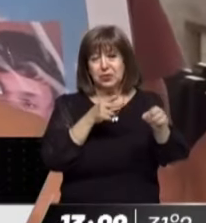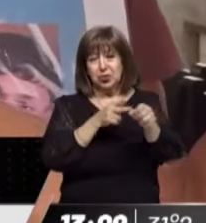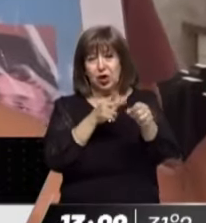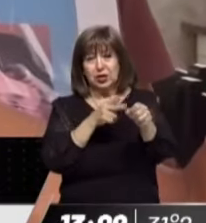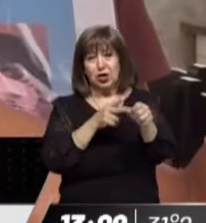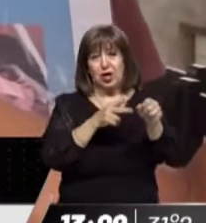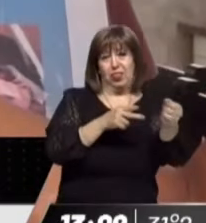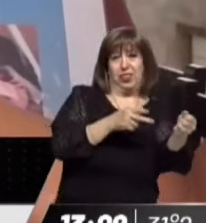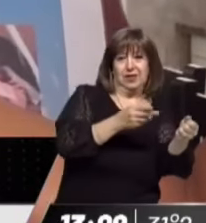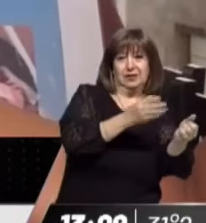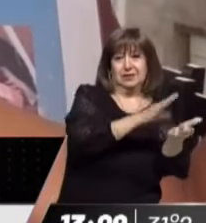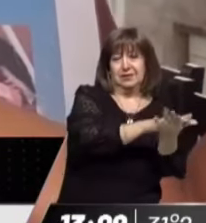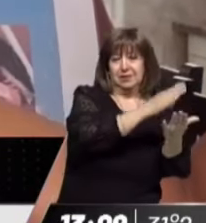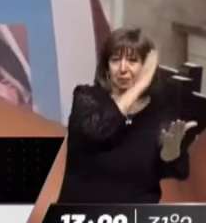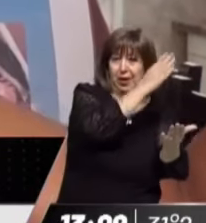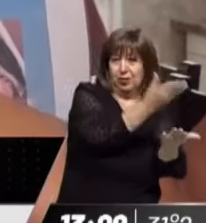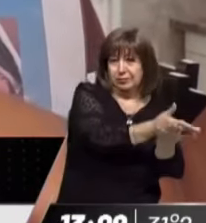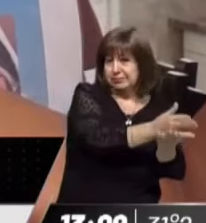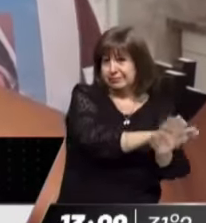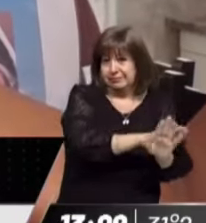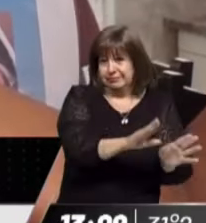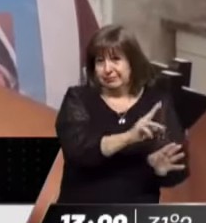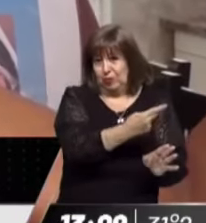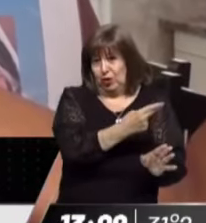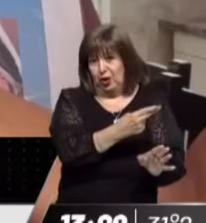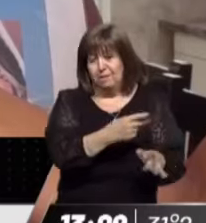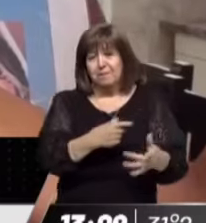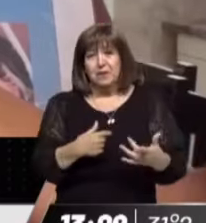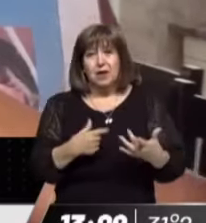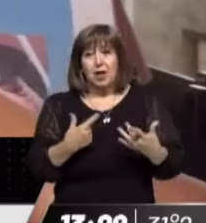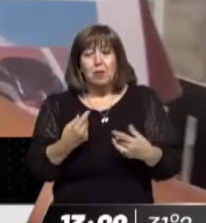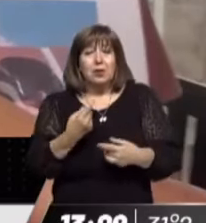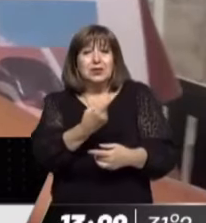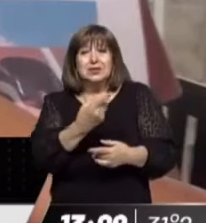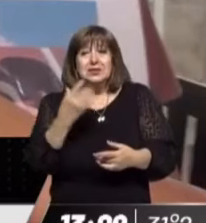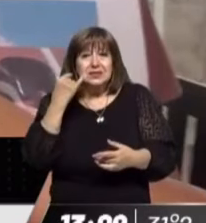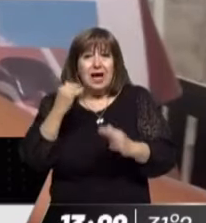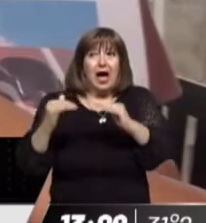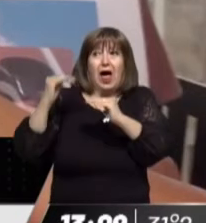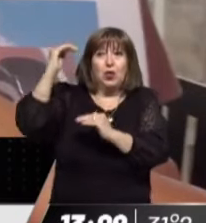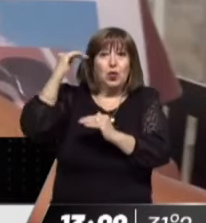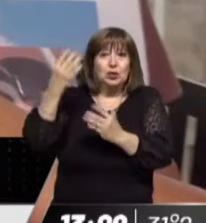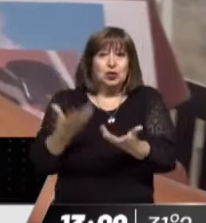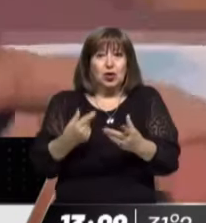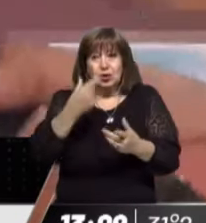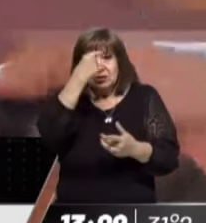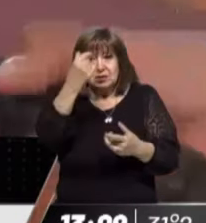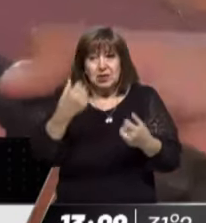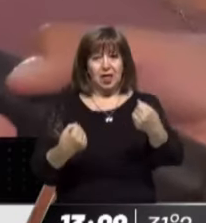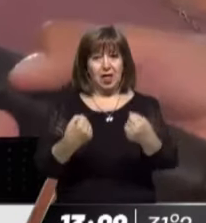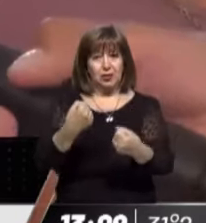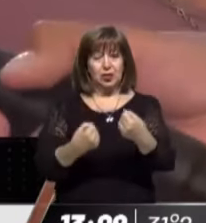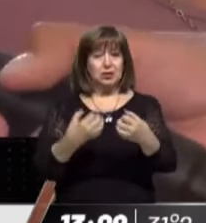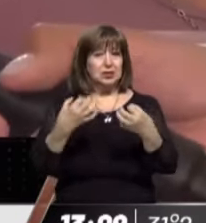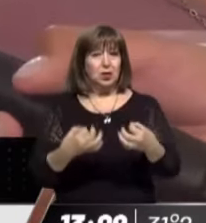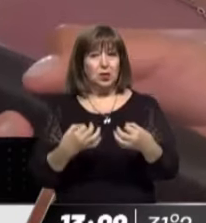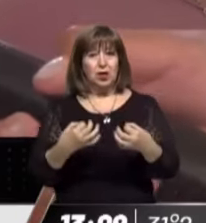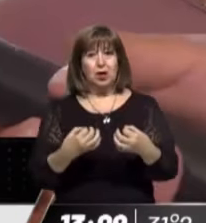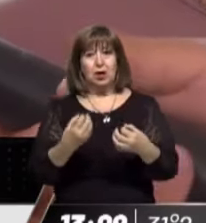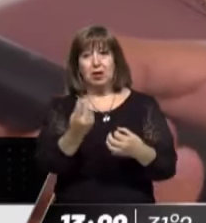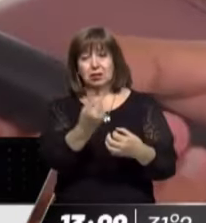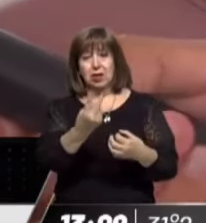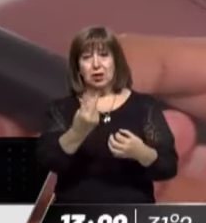evitado como adulto se podría haber evitado si ellos siguen siguen su marcha otra